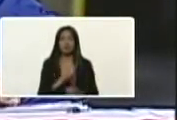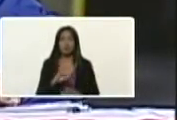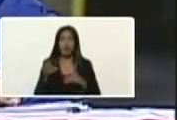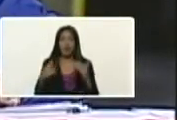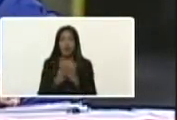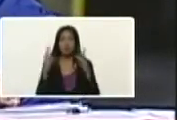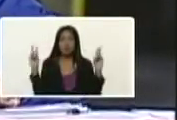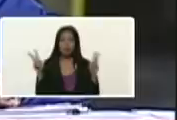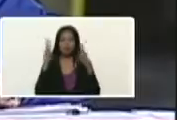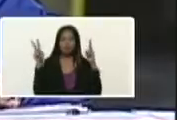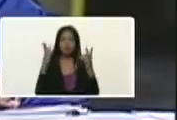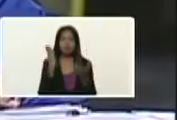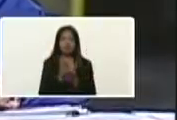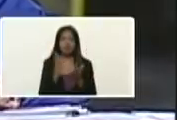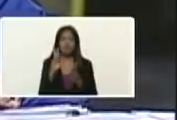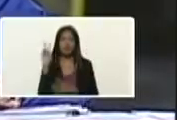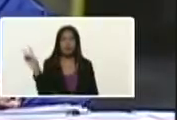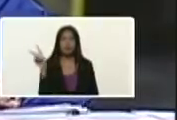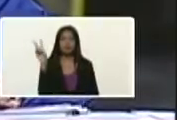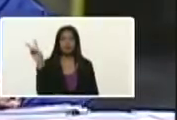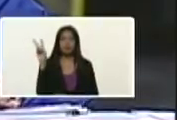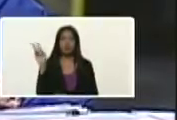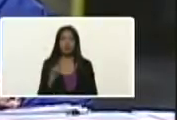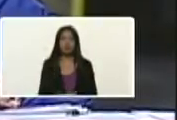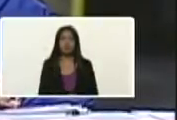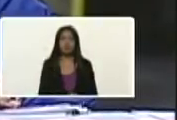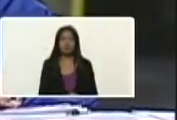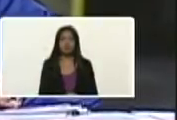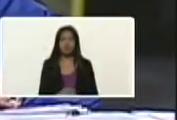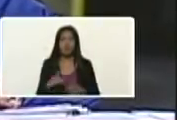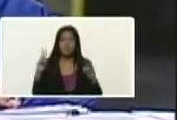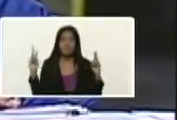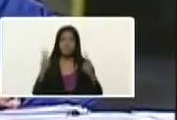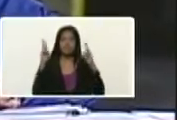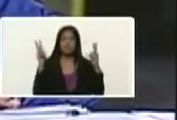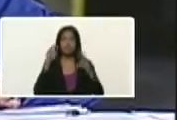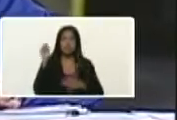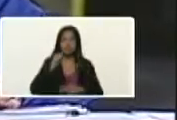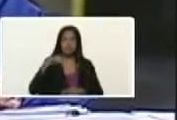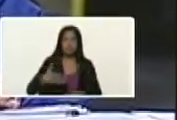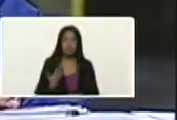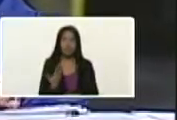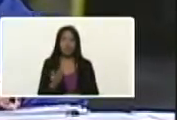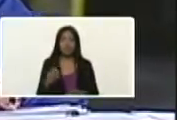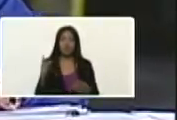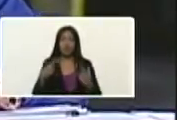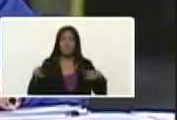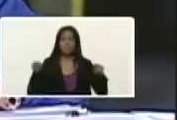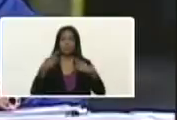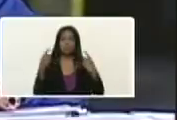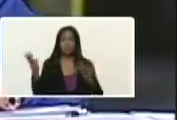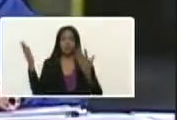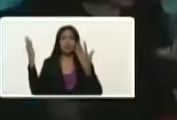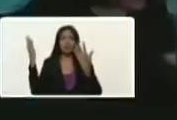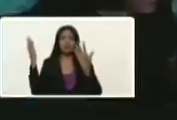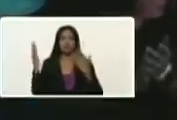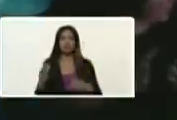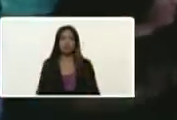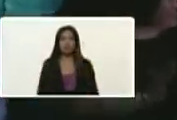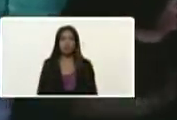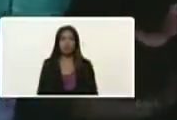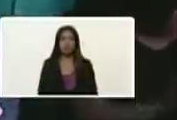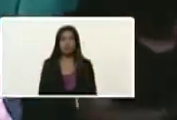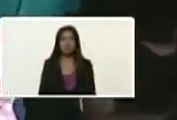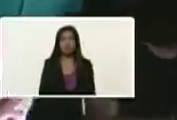¡hasta la victoria siempre, Venezuela! ¡Venceremos! ¡Sí se puede! ¡Música!